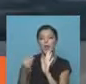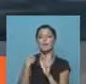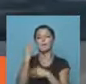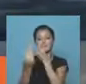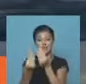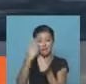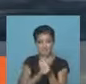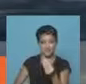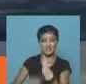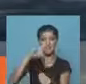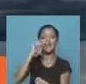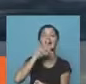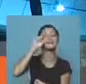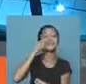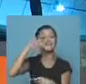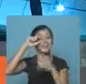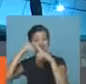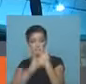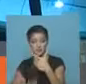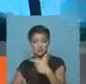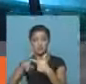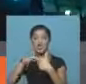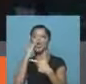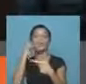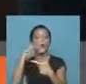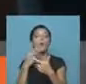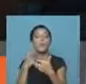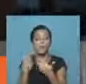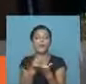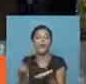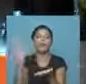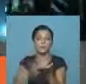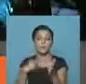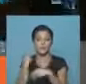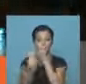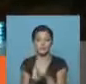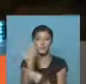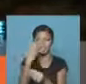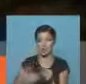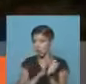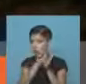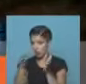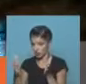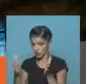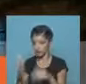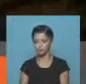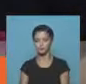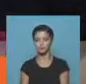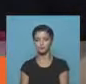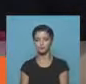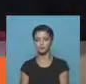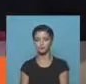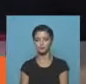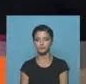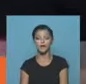al exmandatario Fernando Lugo postularse por otro periodo de 5 años. Solamente